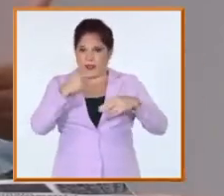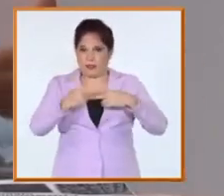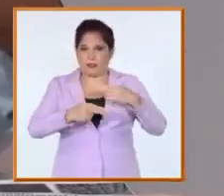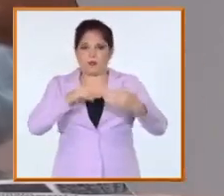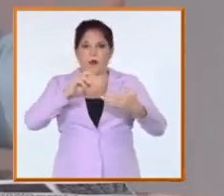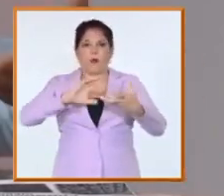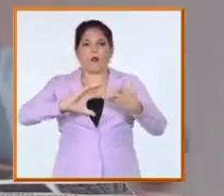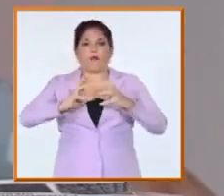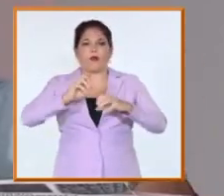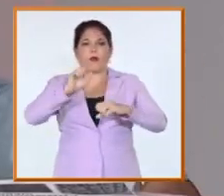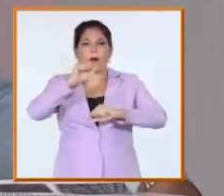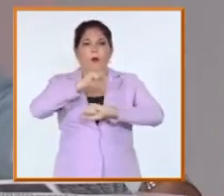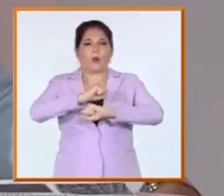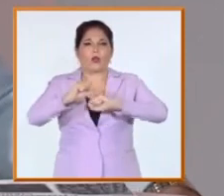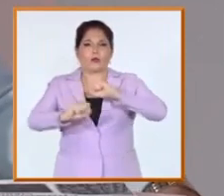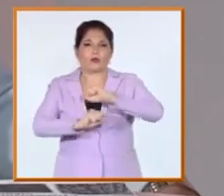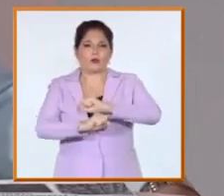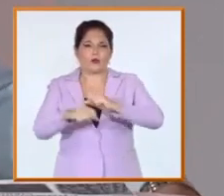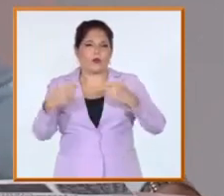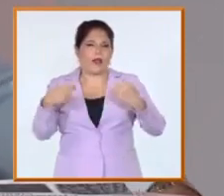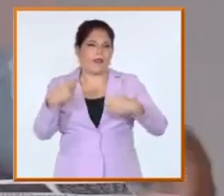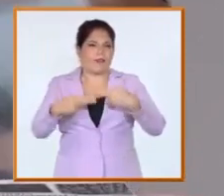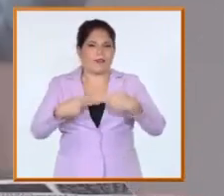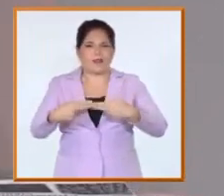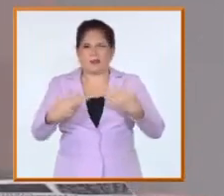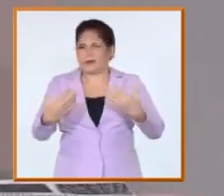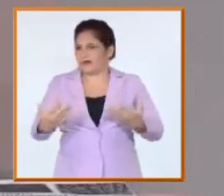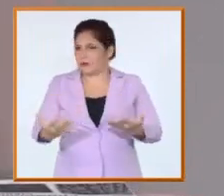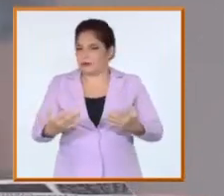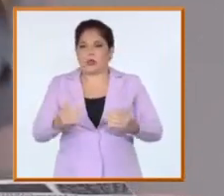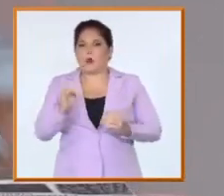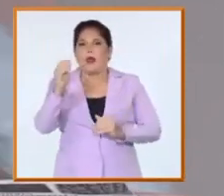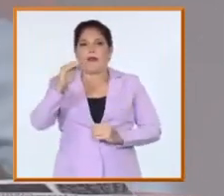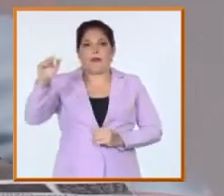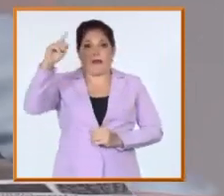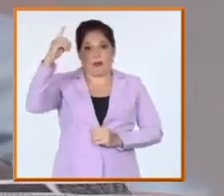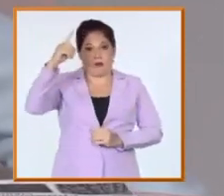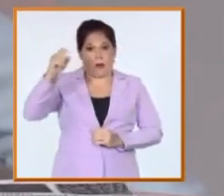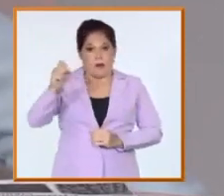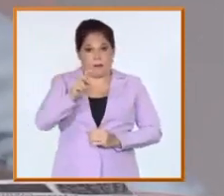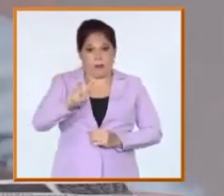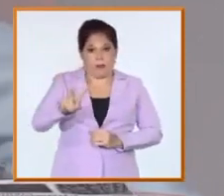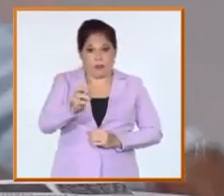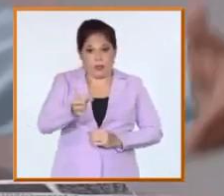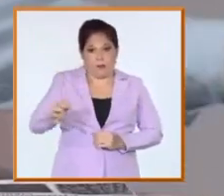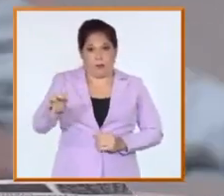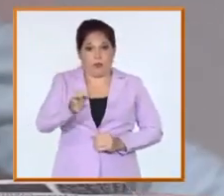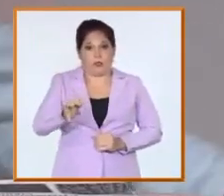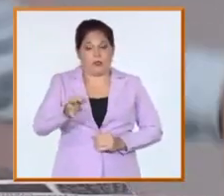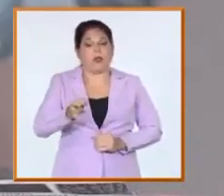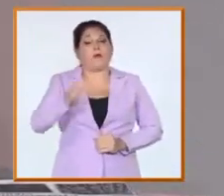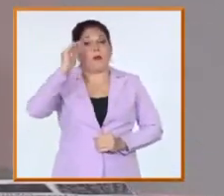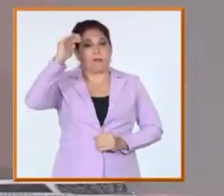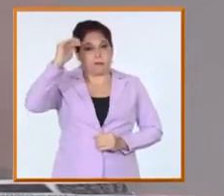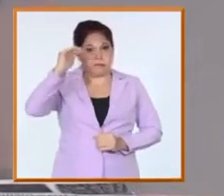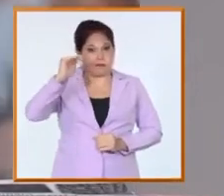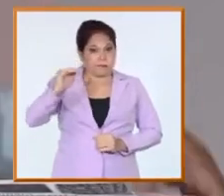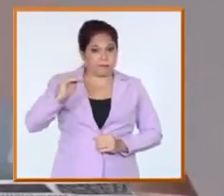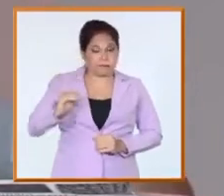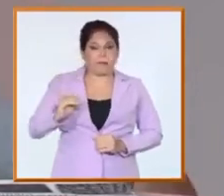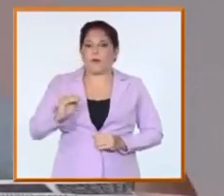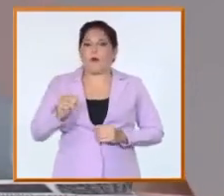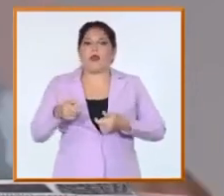esquema de cómo debía trabajarse desde el nivel nacional hasta el último consejo popular y del Consejo popular